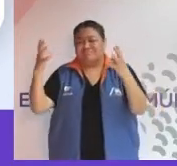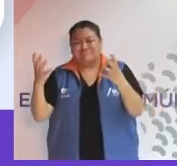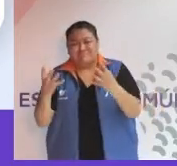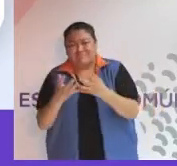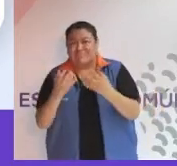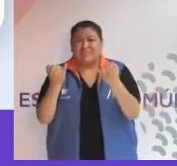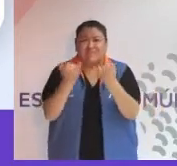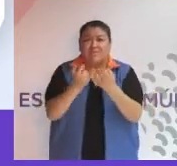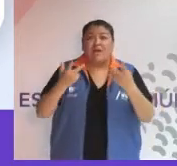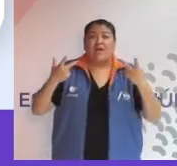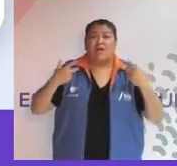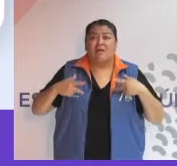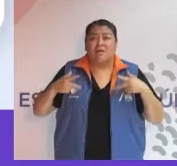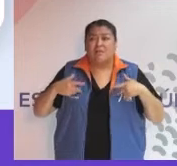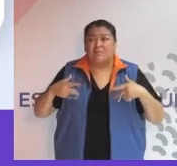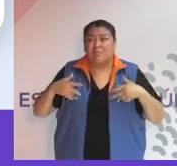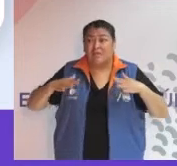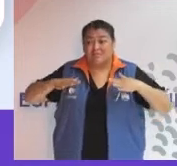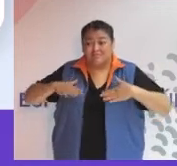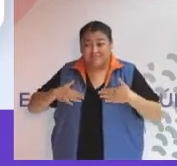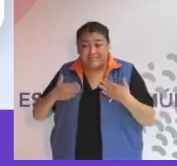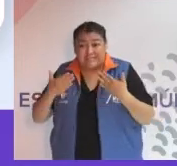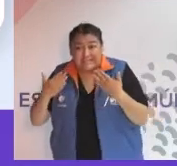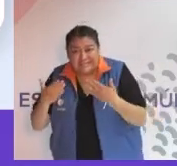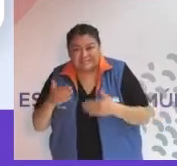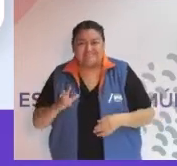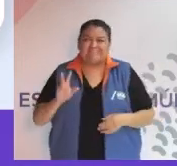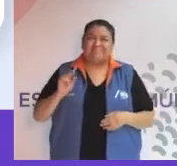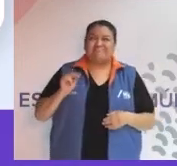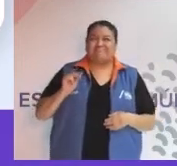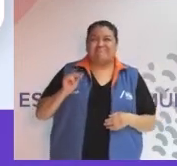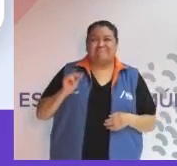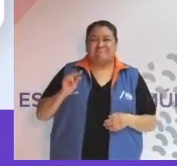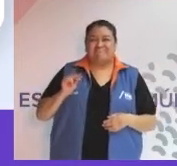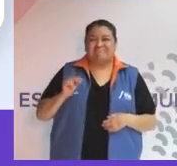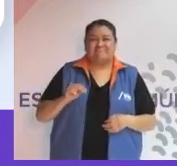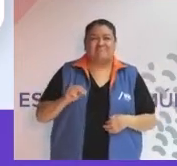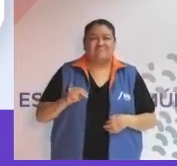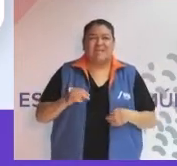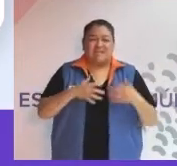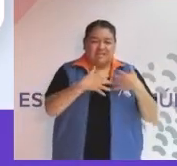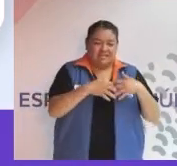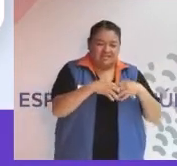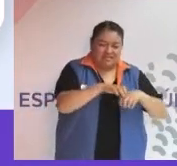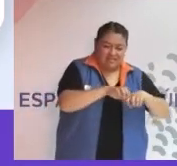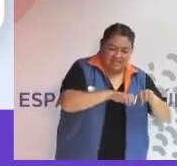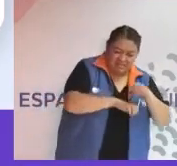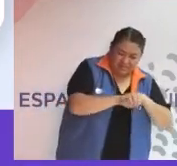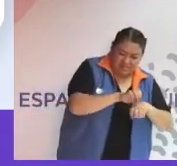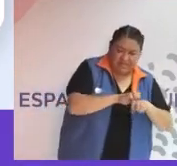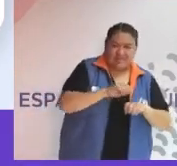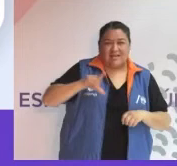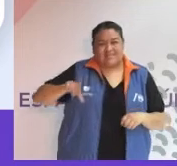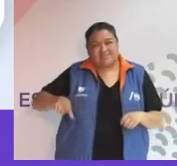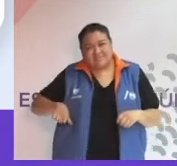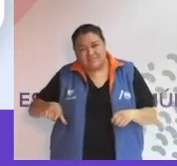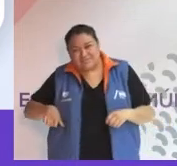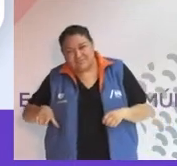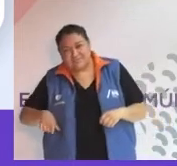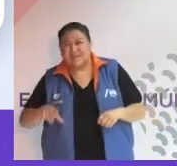solamente de México, pero las empresas, los gobiernos, los medios